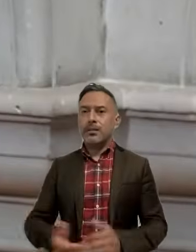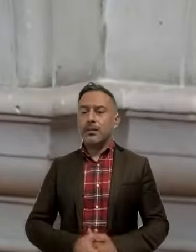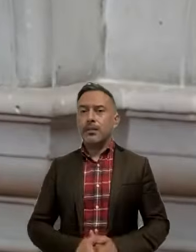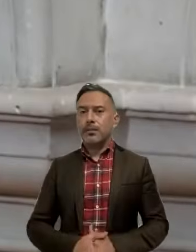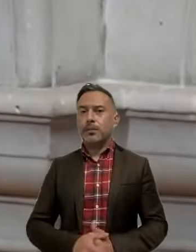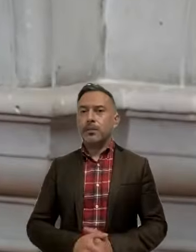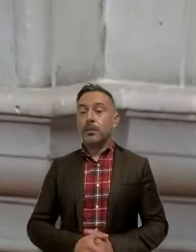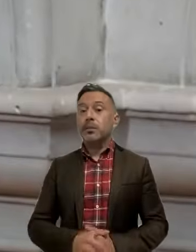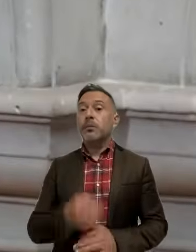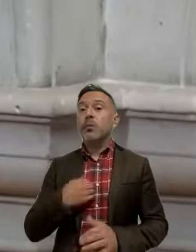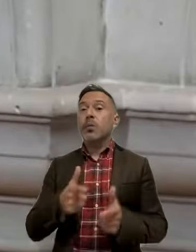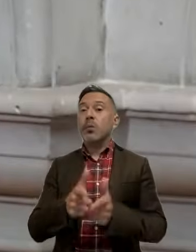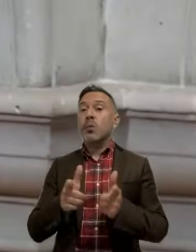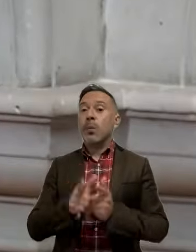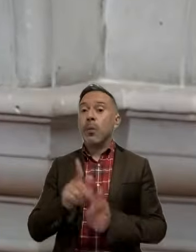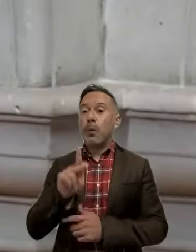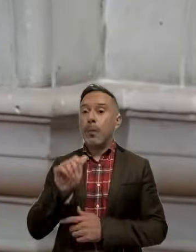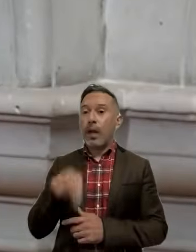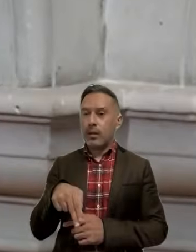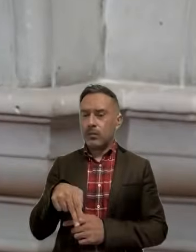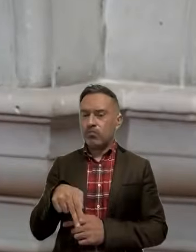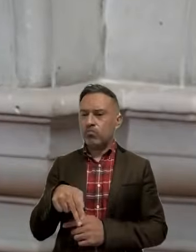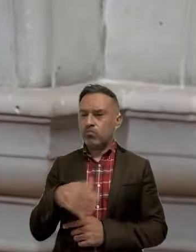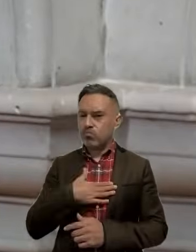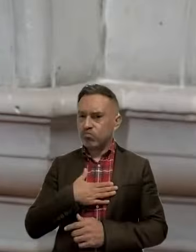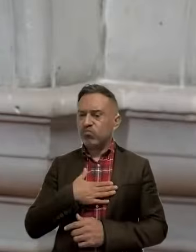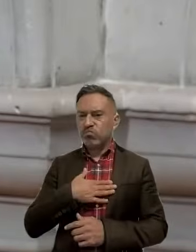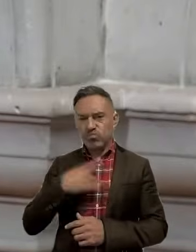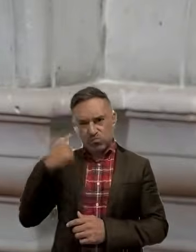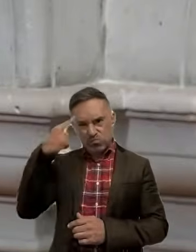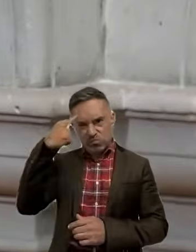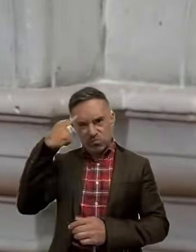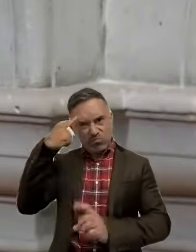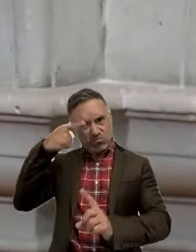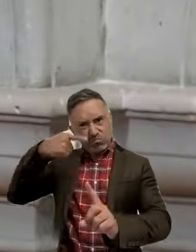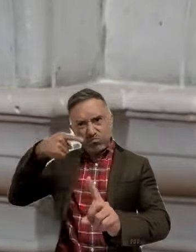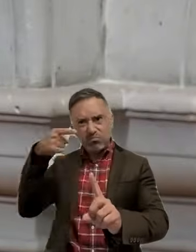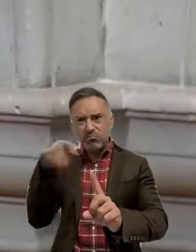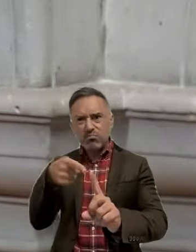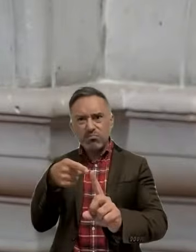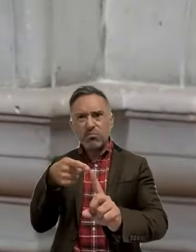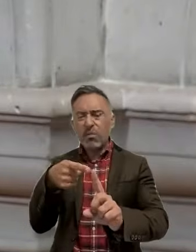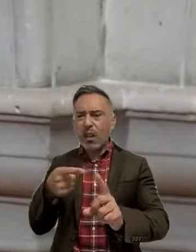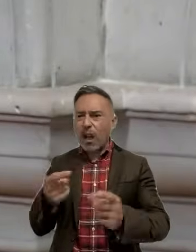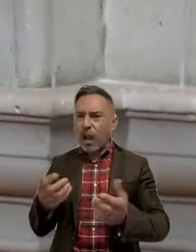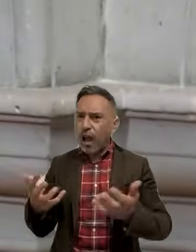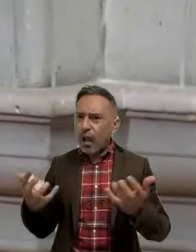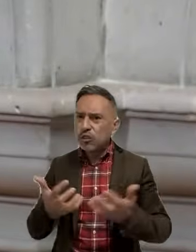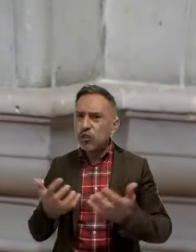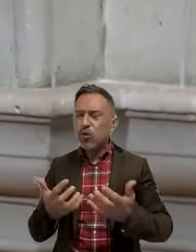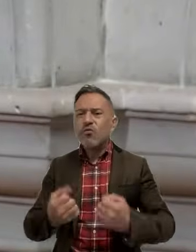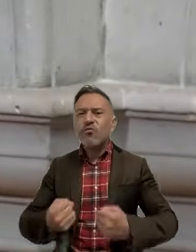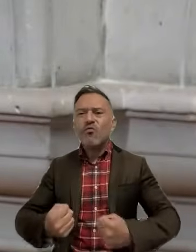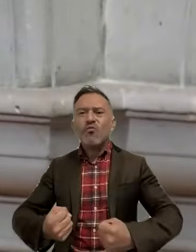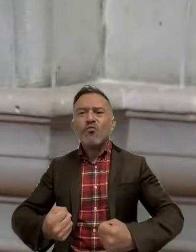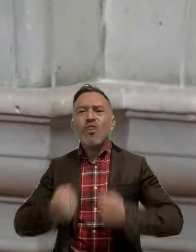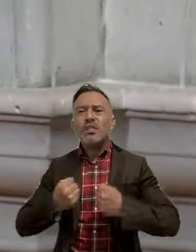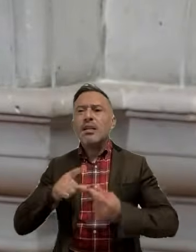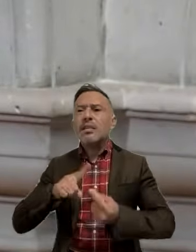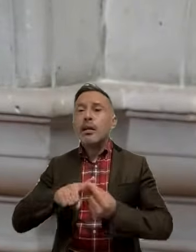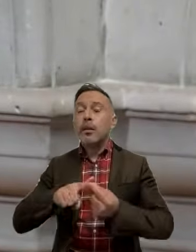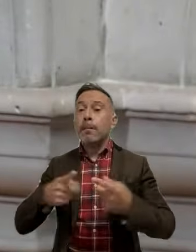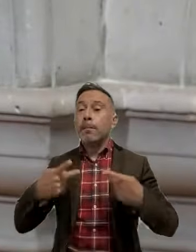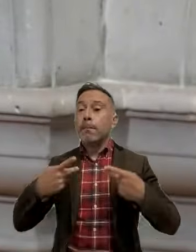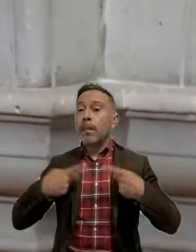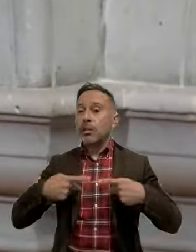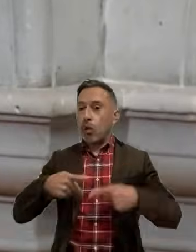Desde Acción Nacional, centramos todo nuestro pensamiento, nuestra acción y nuestras fuerzas en la persona humana,